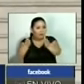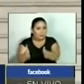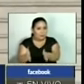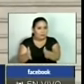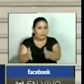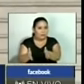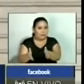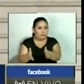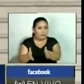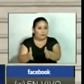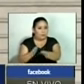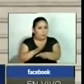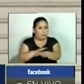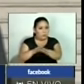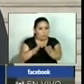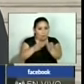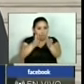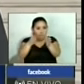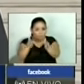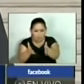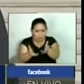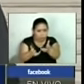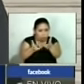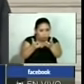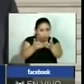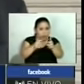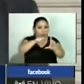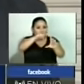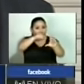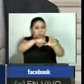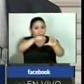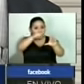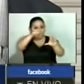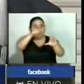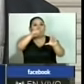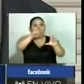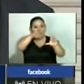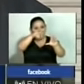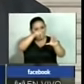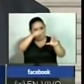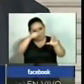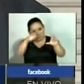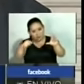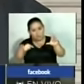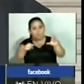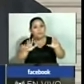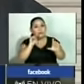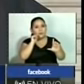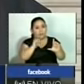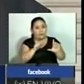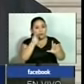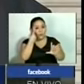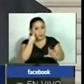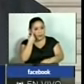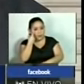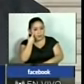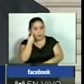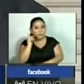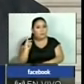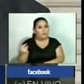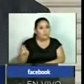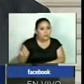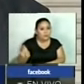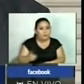hay una meseta y luego comienza a bajar la curva. Entonces hay que tener cuidado, por una